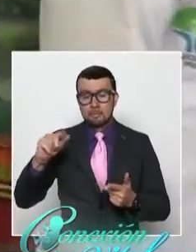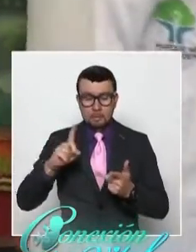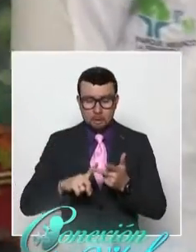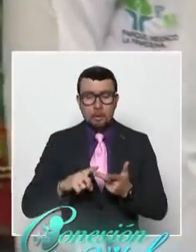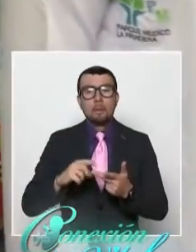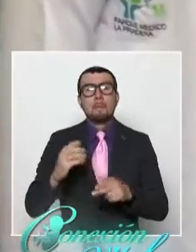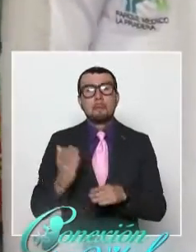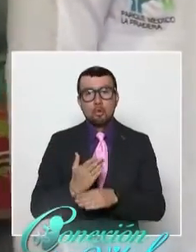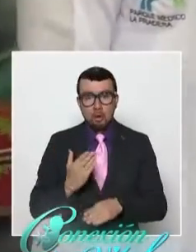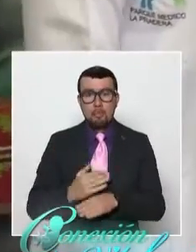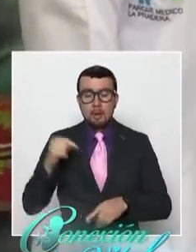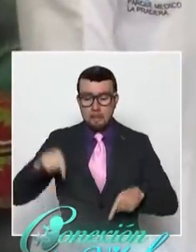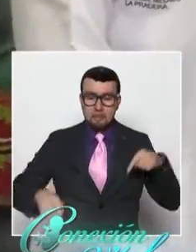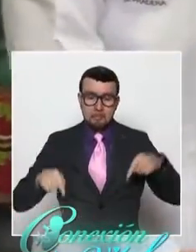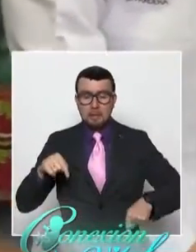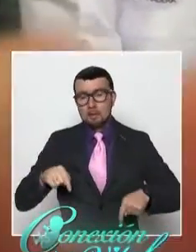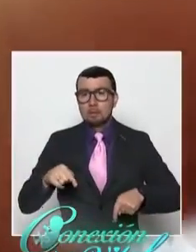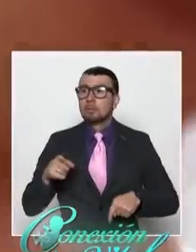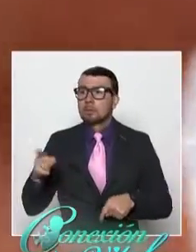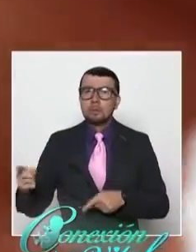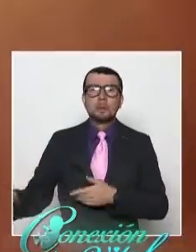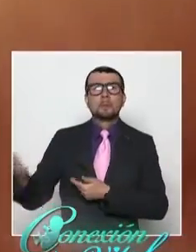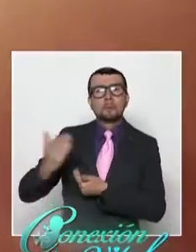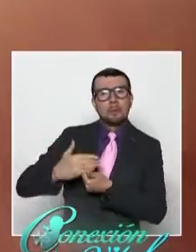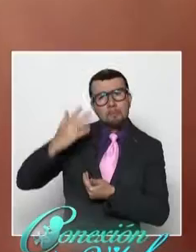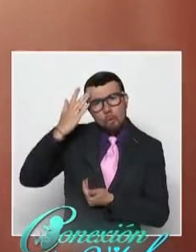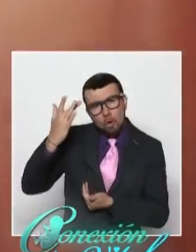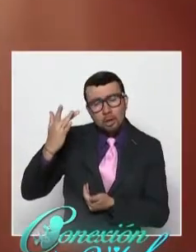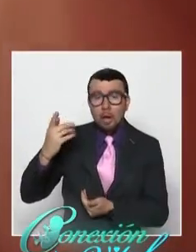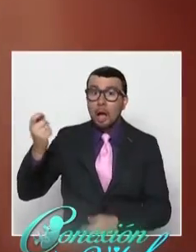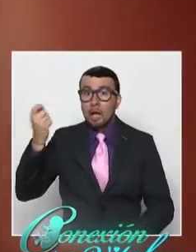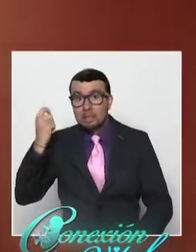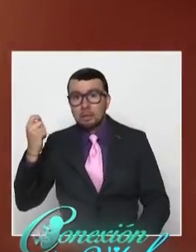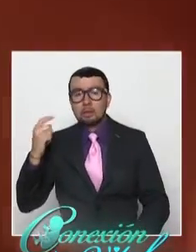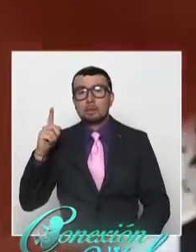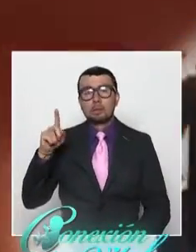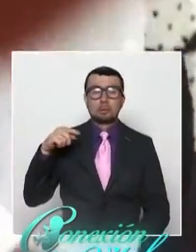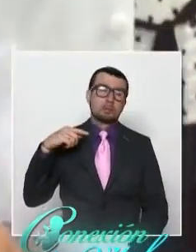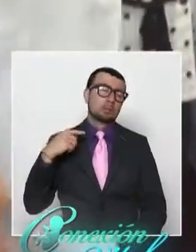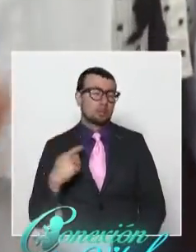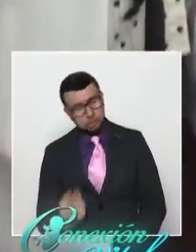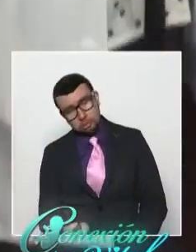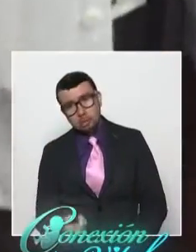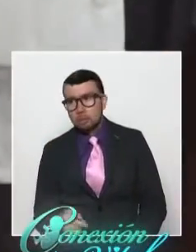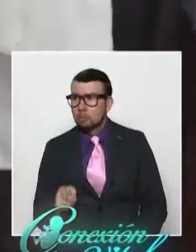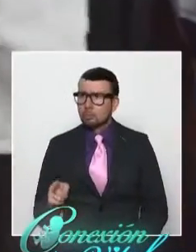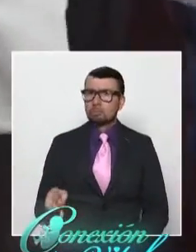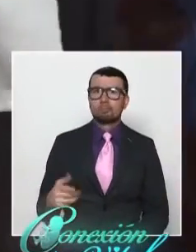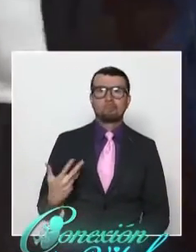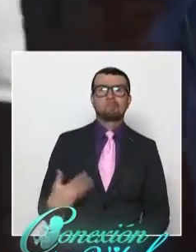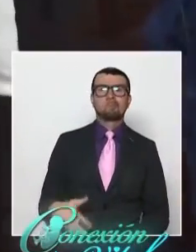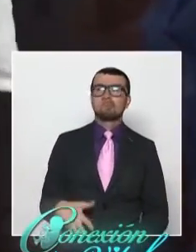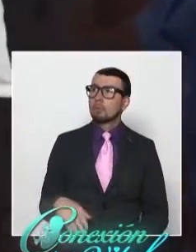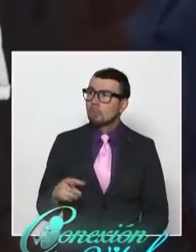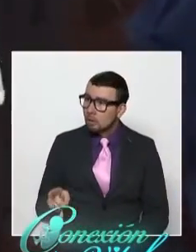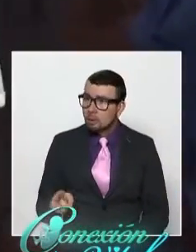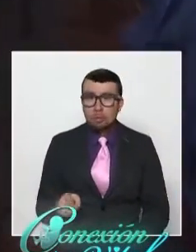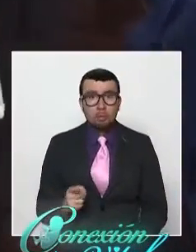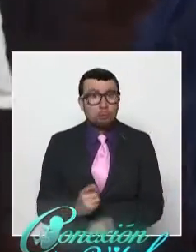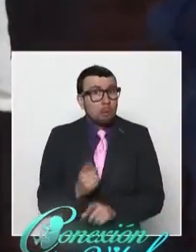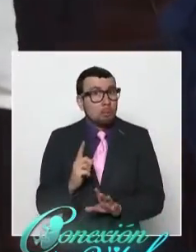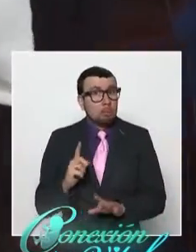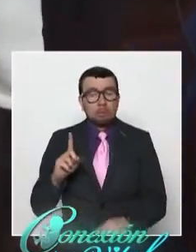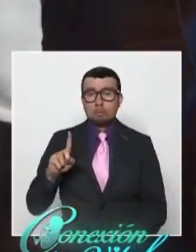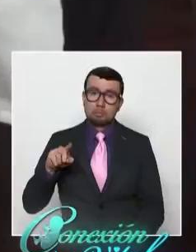las piernas. Ha consultado porque últimamente ha tenido unos desmayos. El paciente se desmaya de un